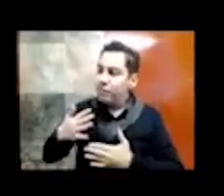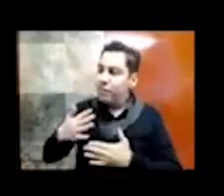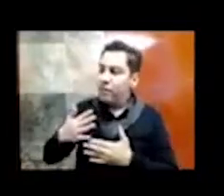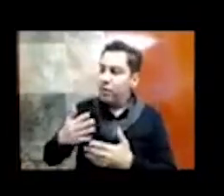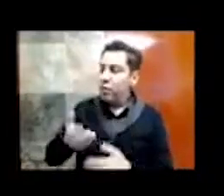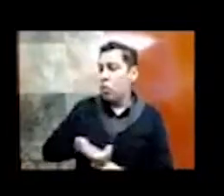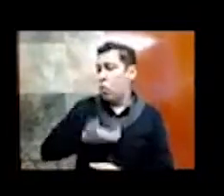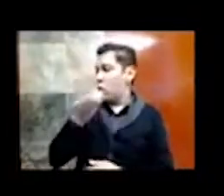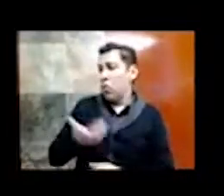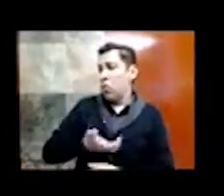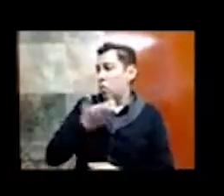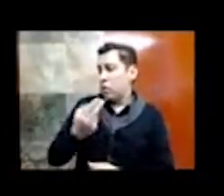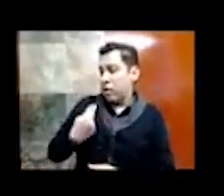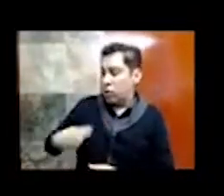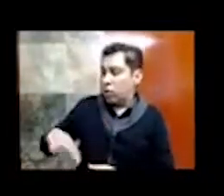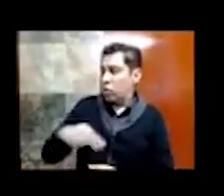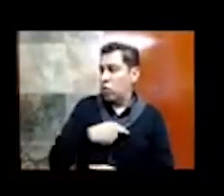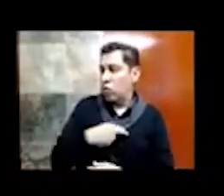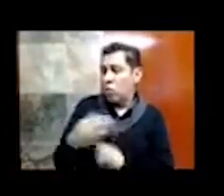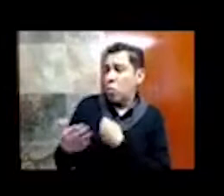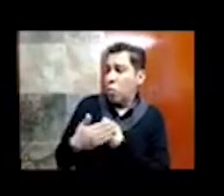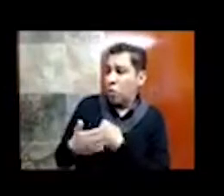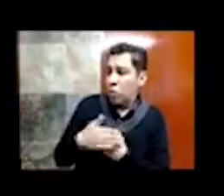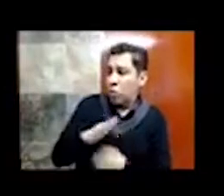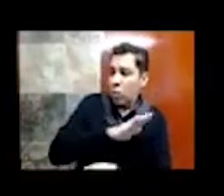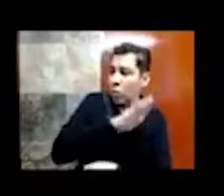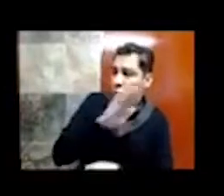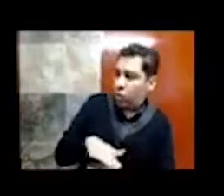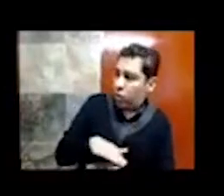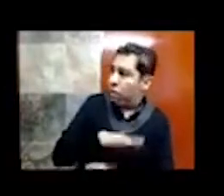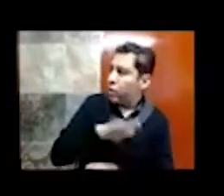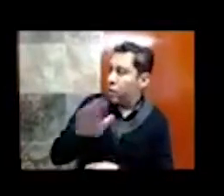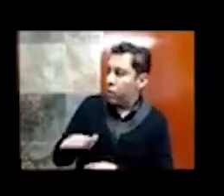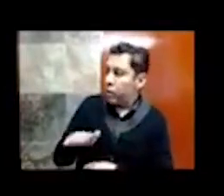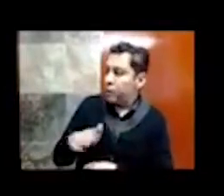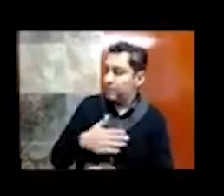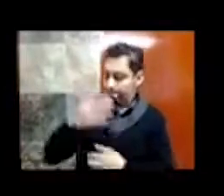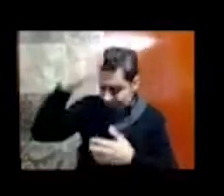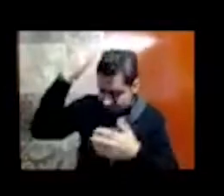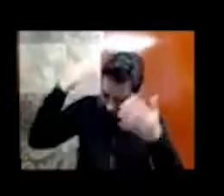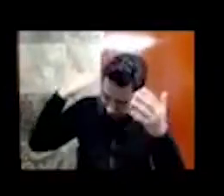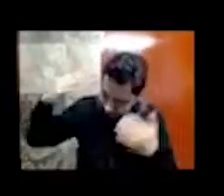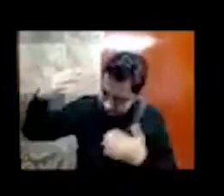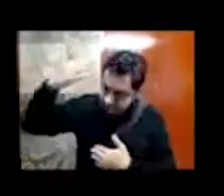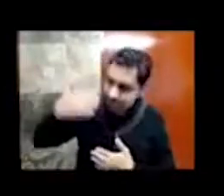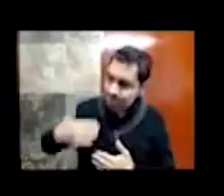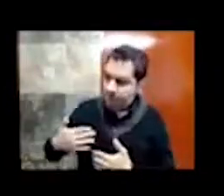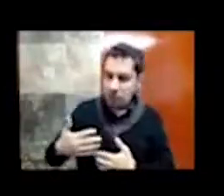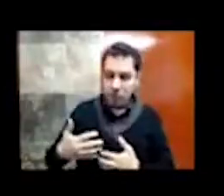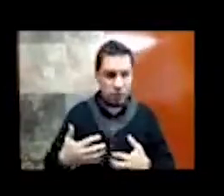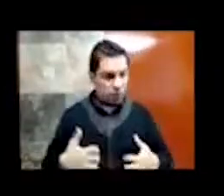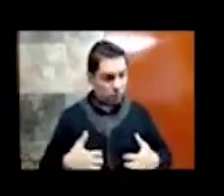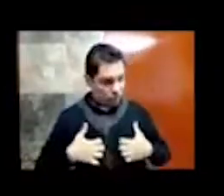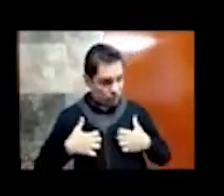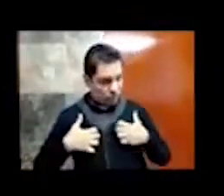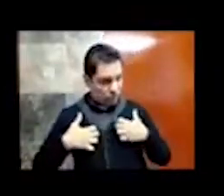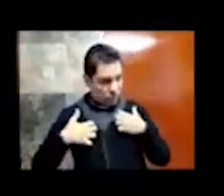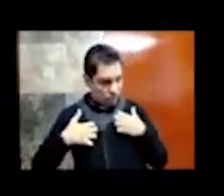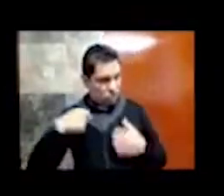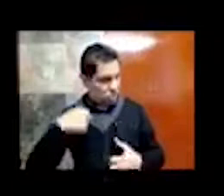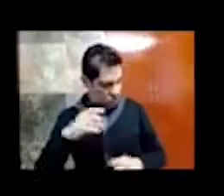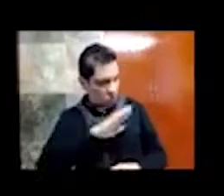Maxtla pide a los guardias que lo persigan y nunca lo encuentran. Tlacaelel aparece en el palacio como si